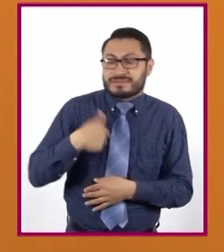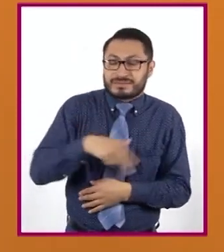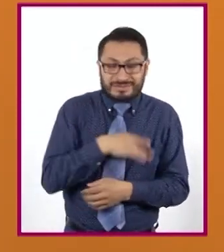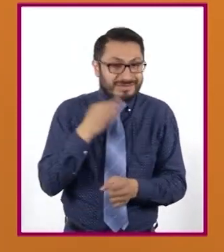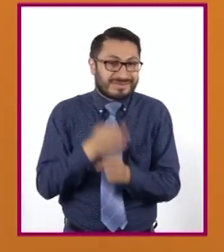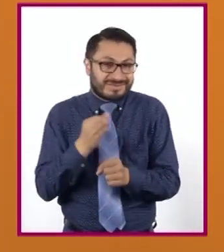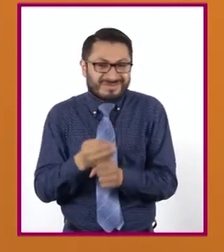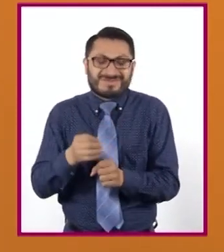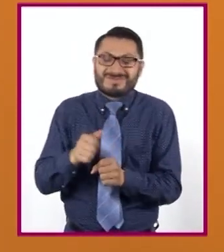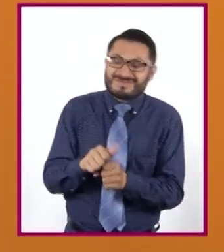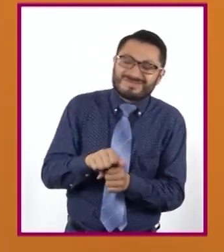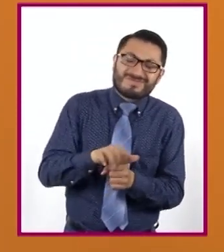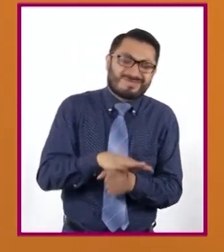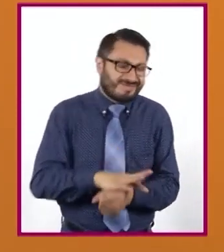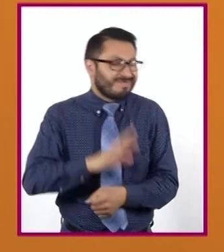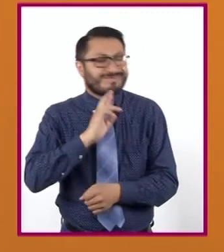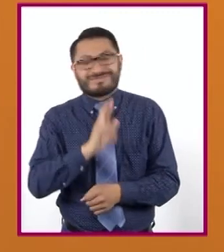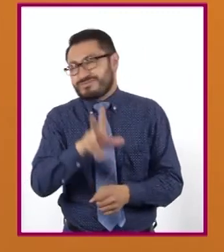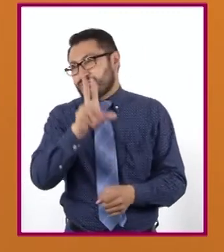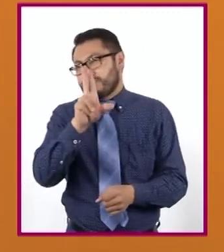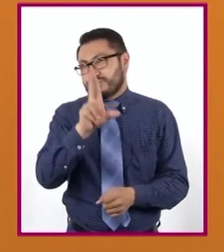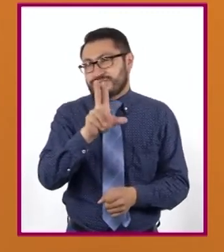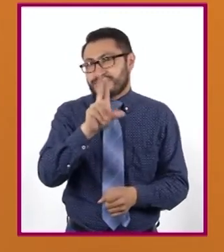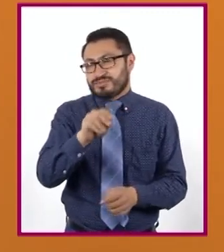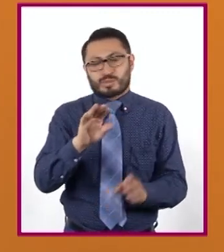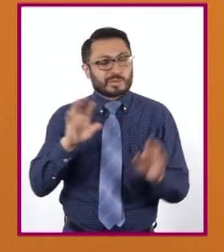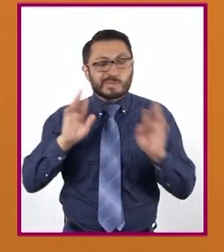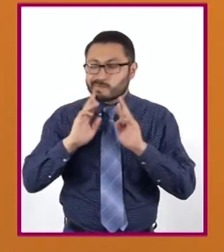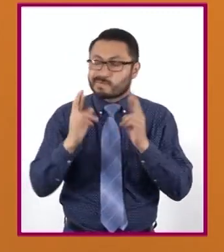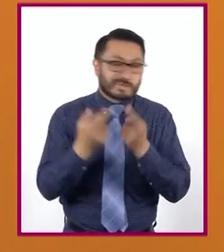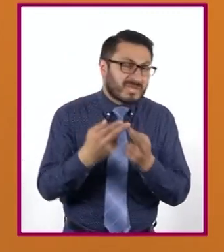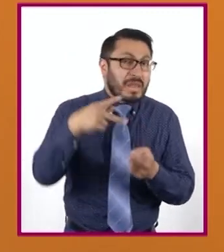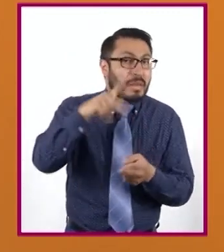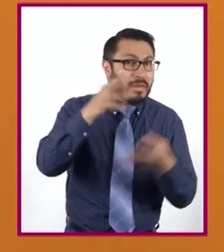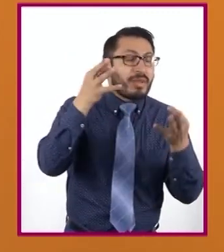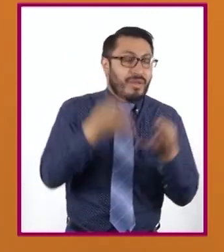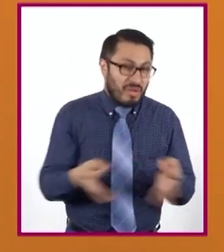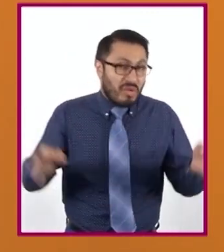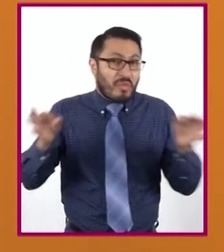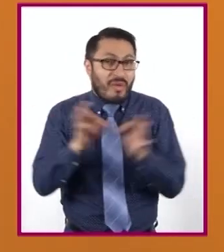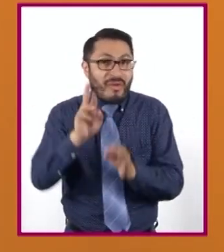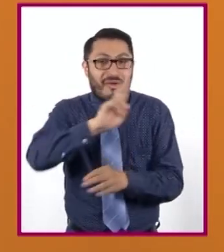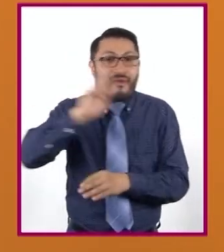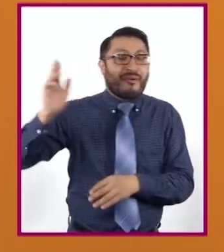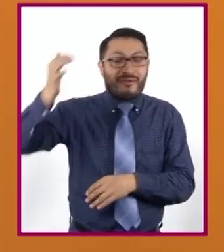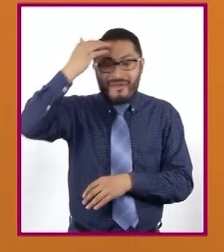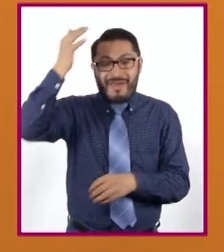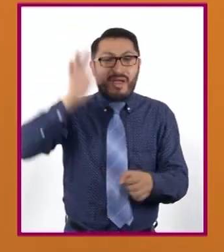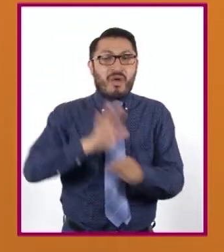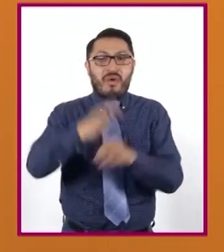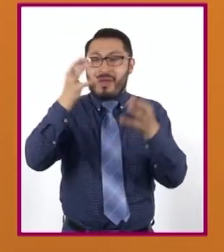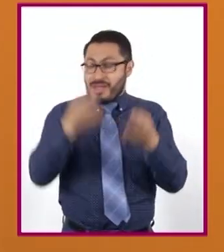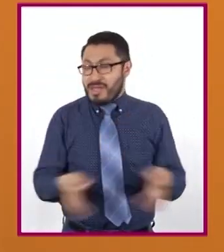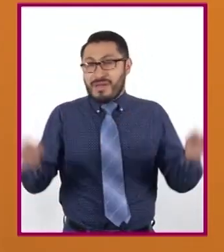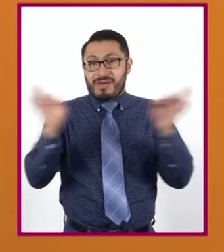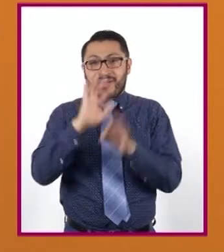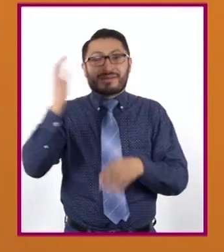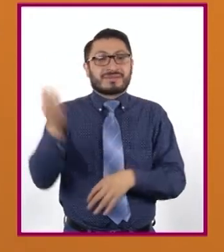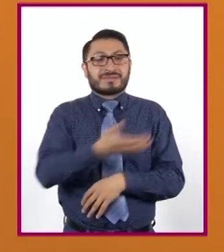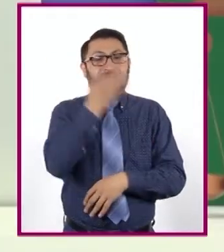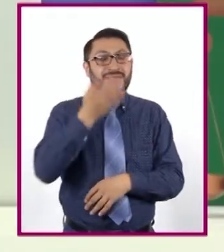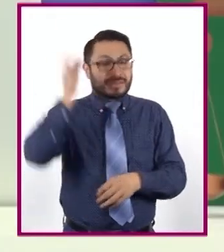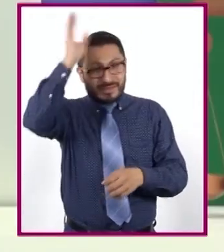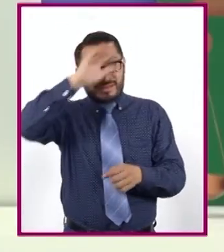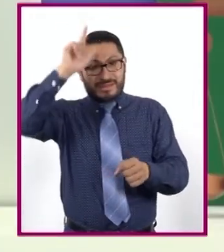pasando es conveniente evitar aglomeraciones, es importante reconocer el papel de las prácticas culturales en el desarrollo